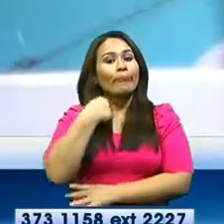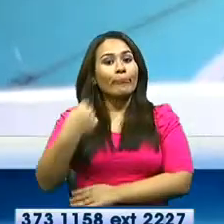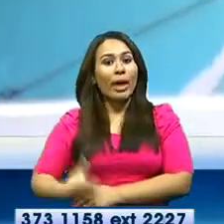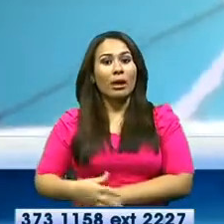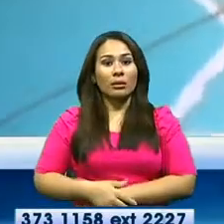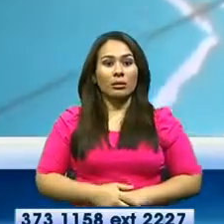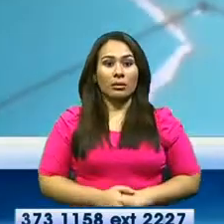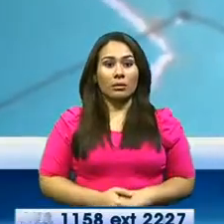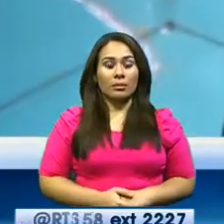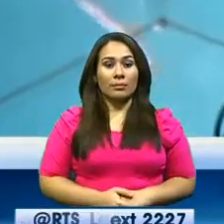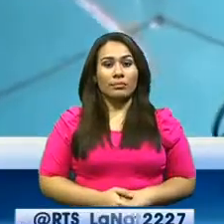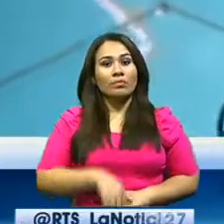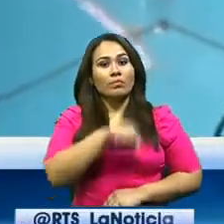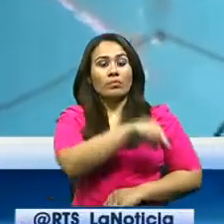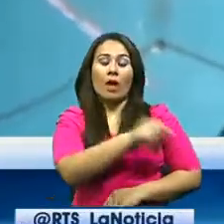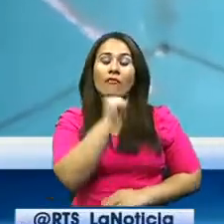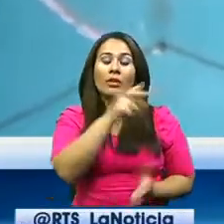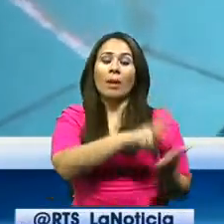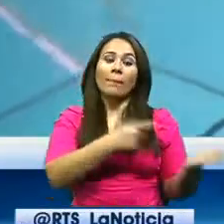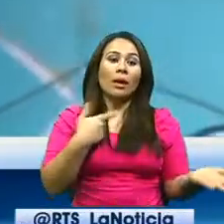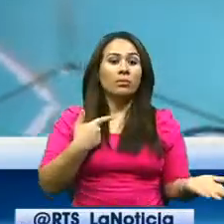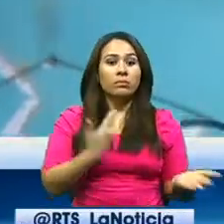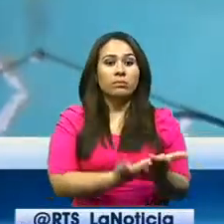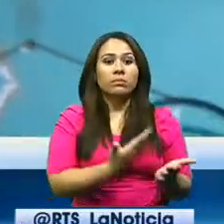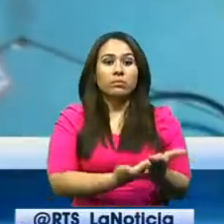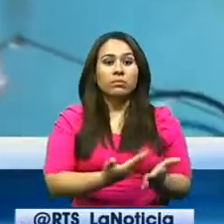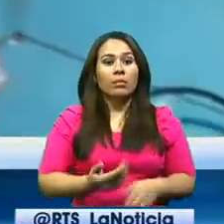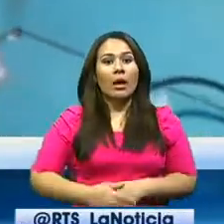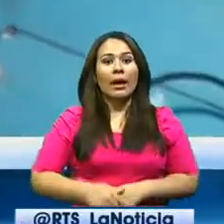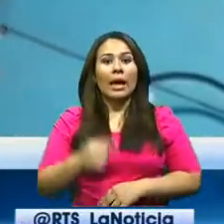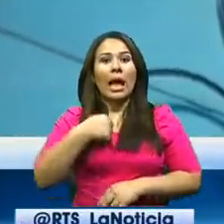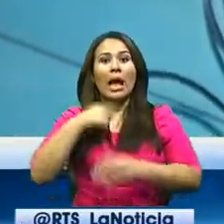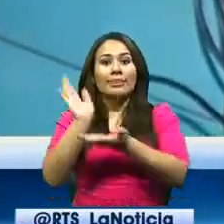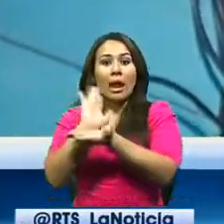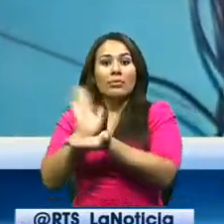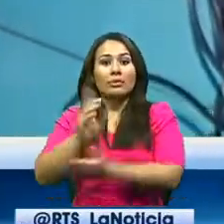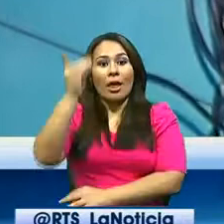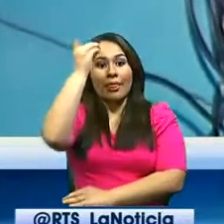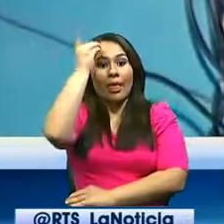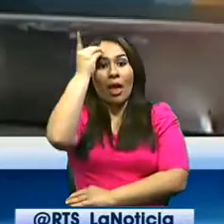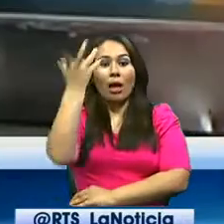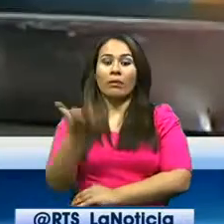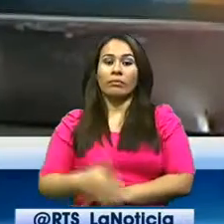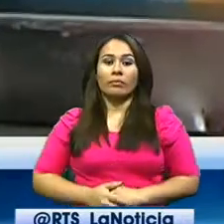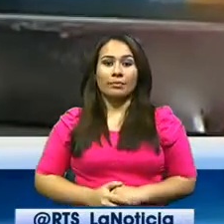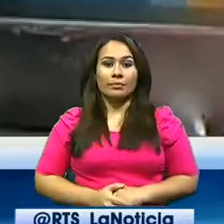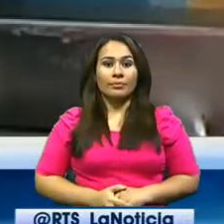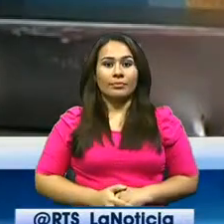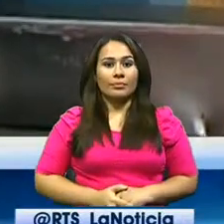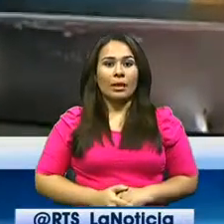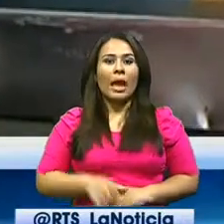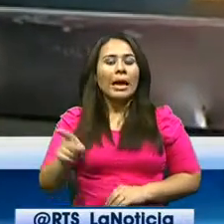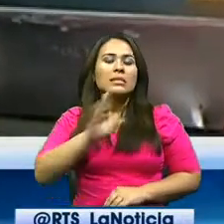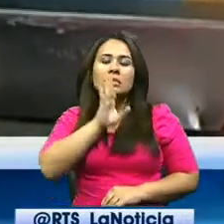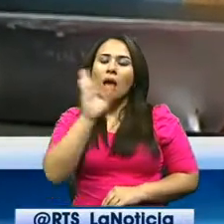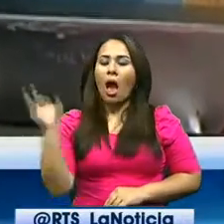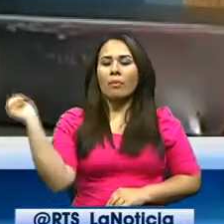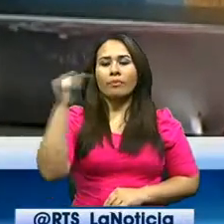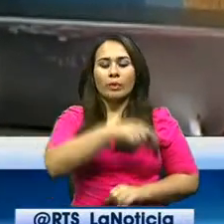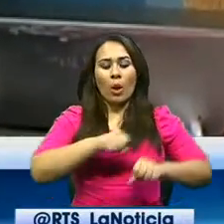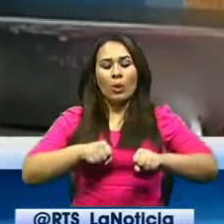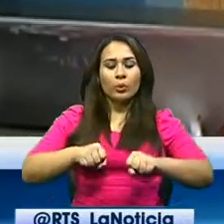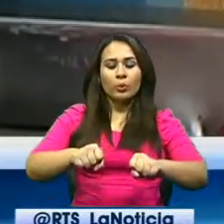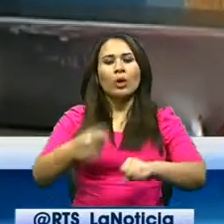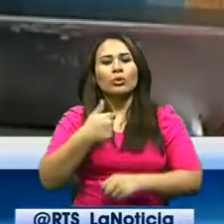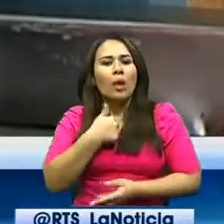$4,000. Porque el televisor apenas tiene solo como 4 letras pagadas y es de 50 pulgadas. Ella guarda la carreta aquí es porque